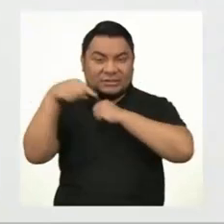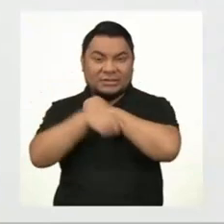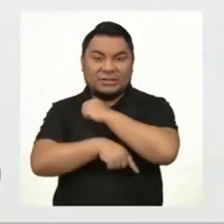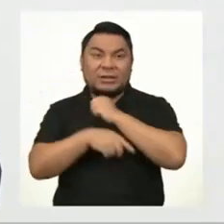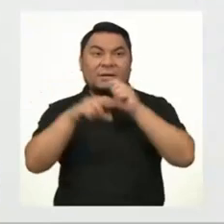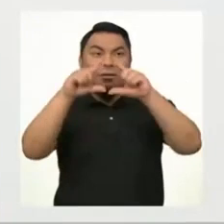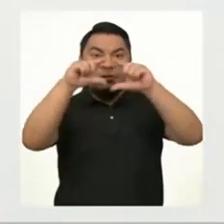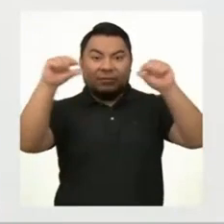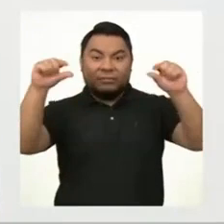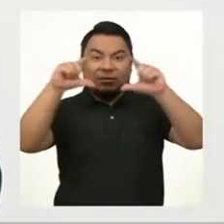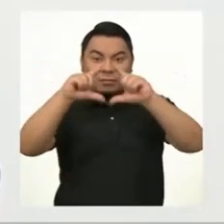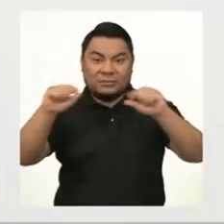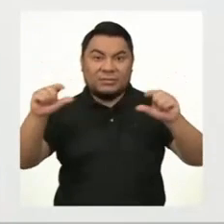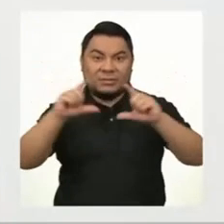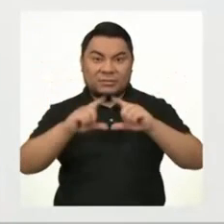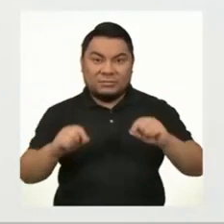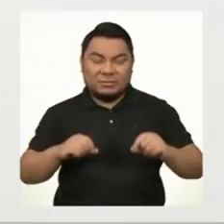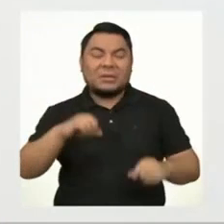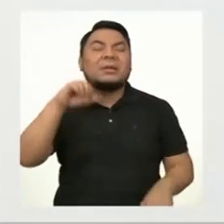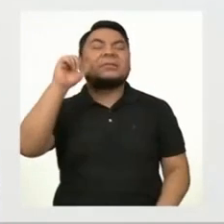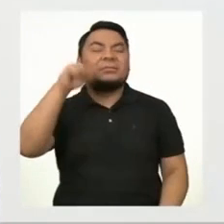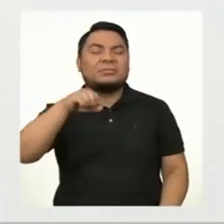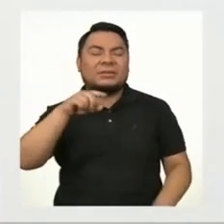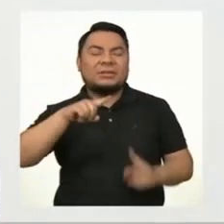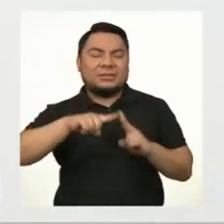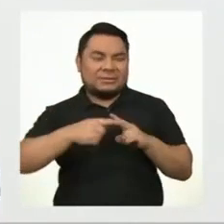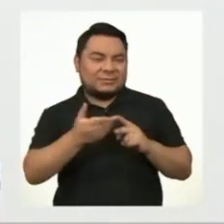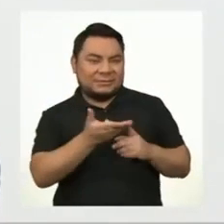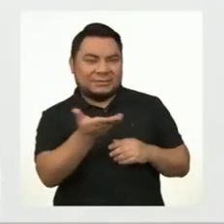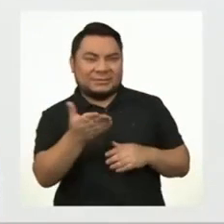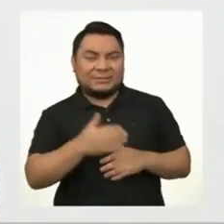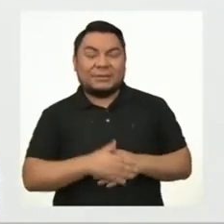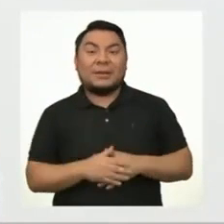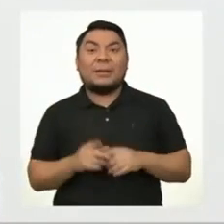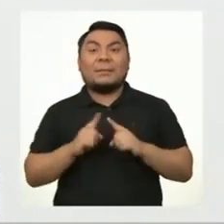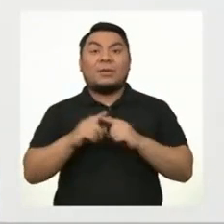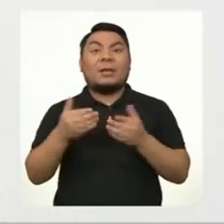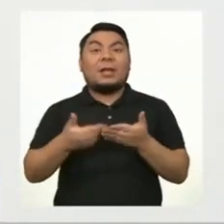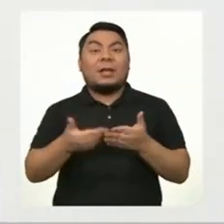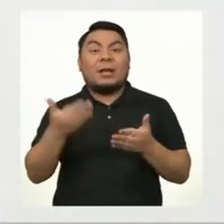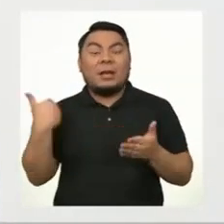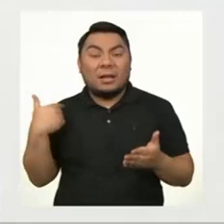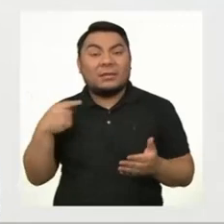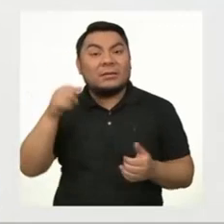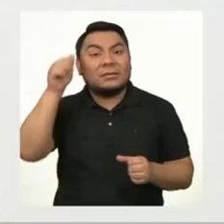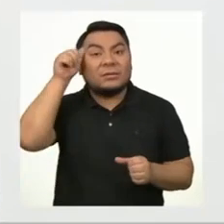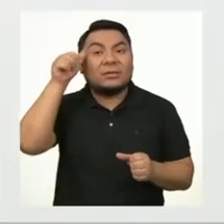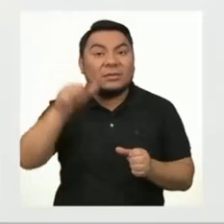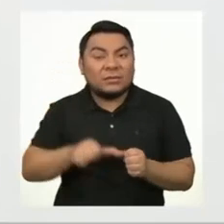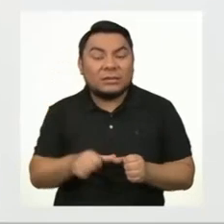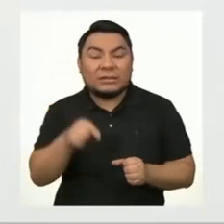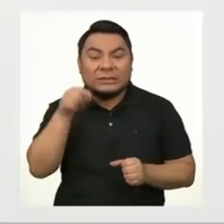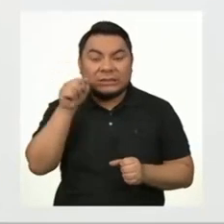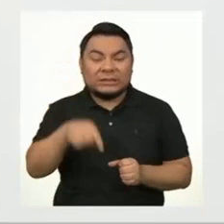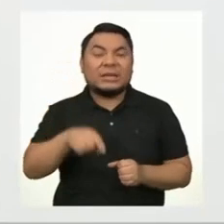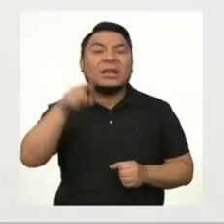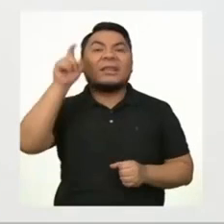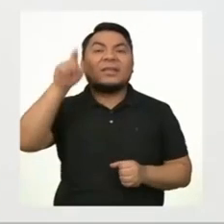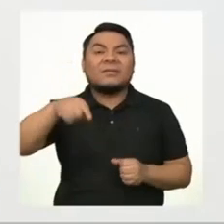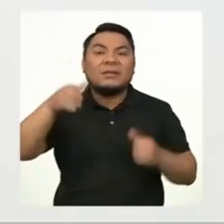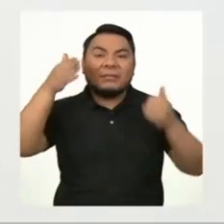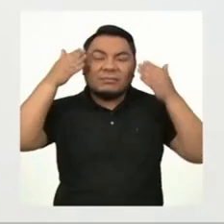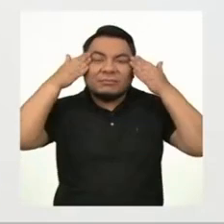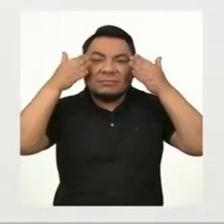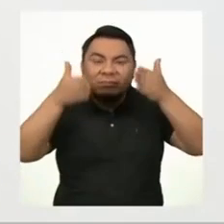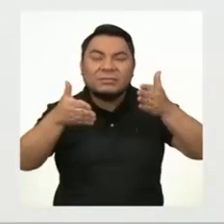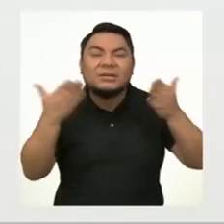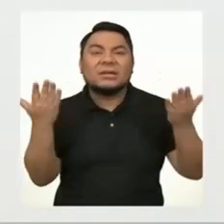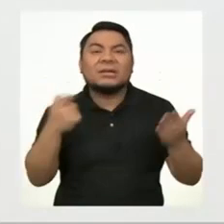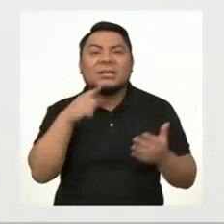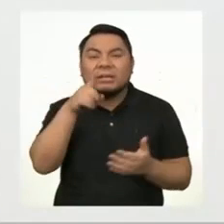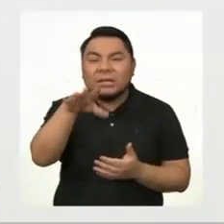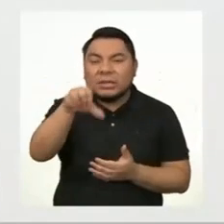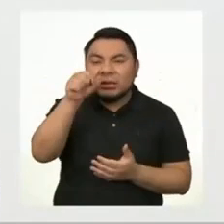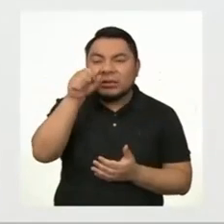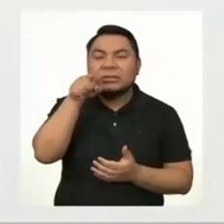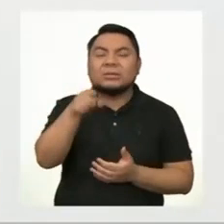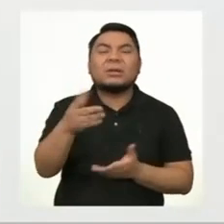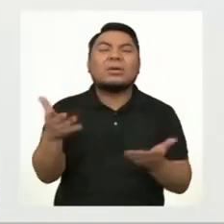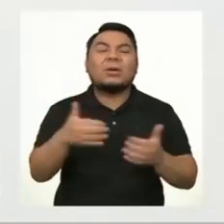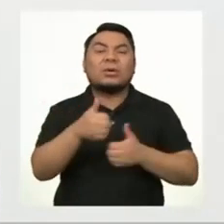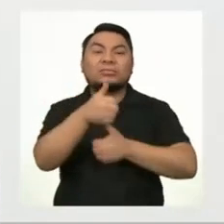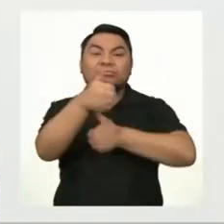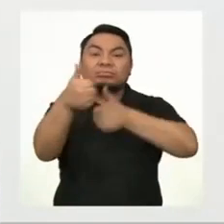párrafo? Está bien, empecemos. Pero antes les recuerdo que aquí debemos enfocarnos en identificar